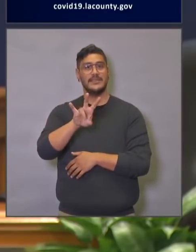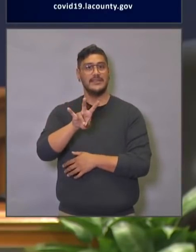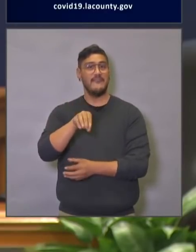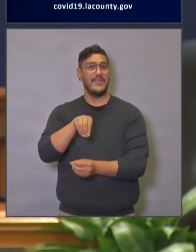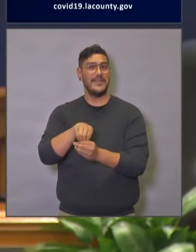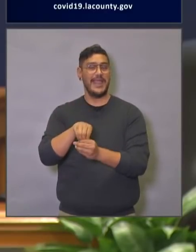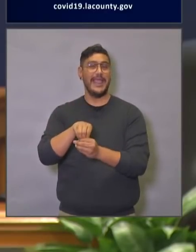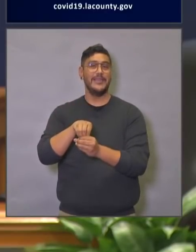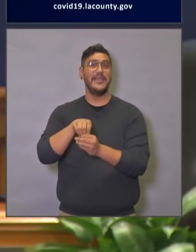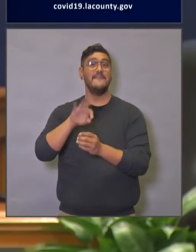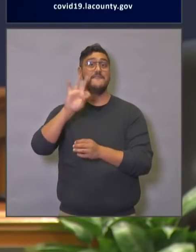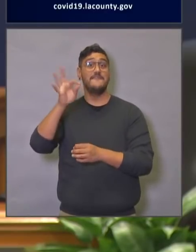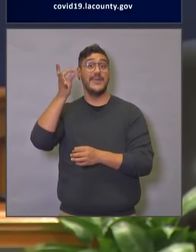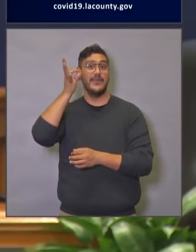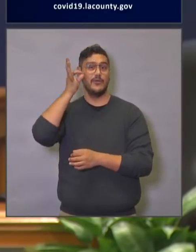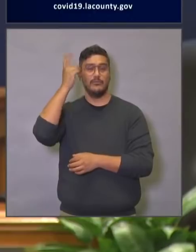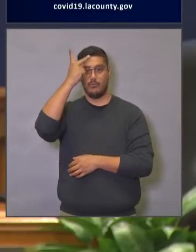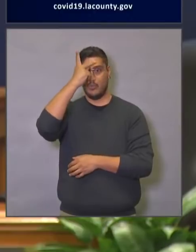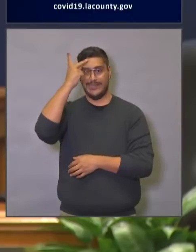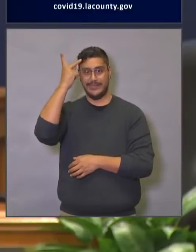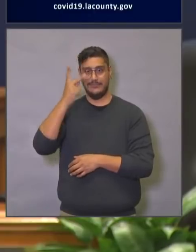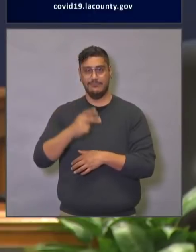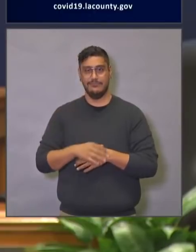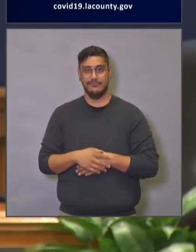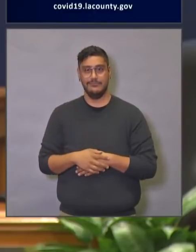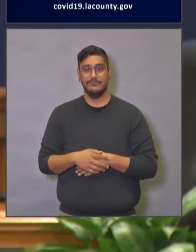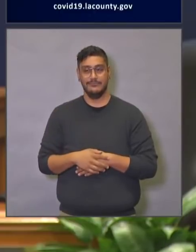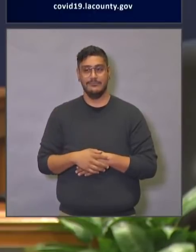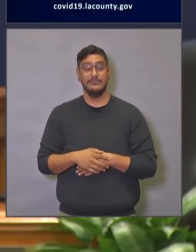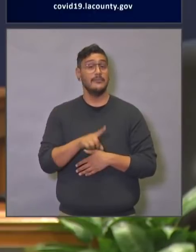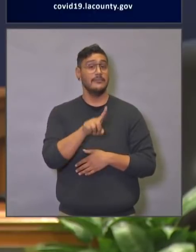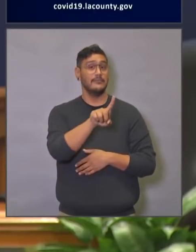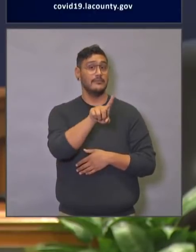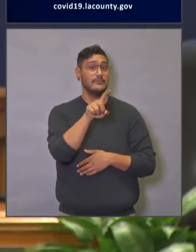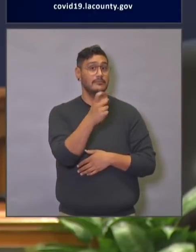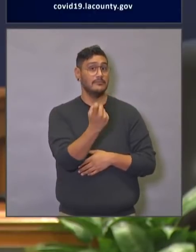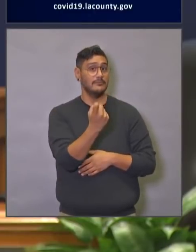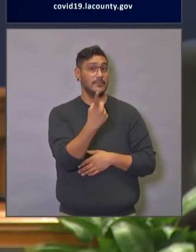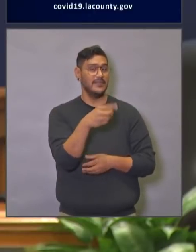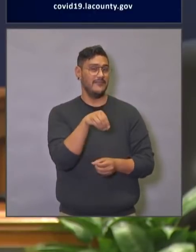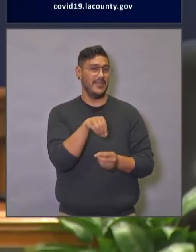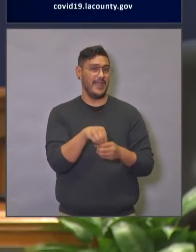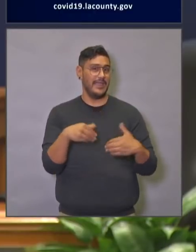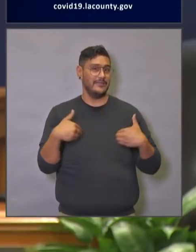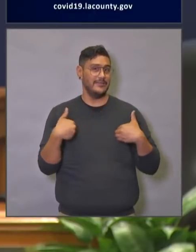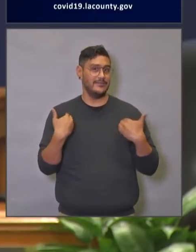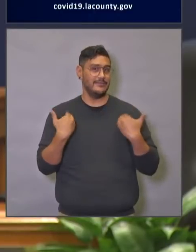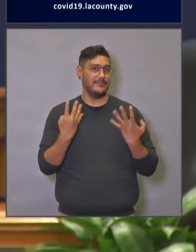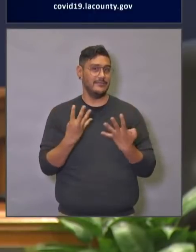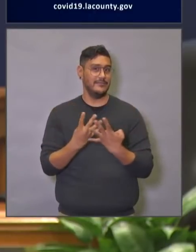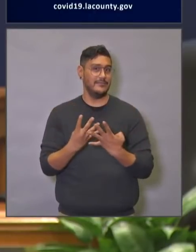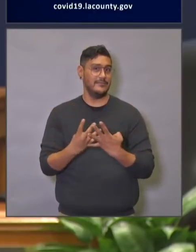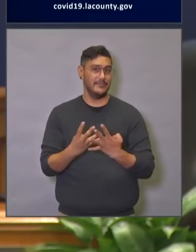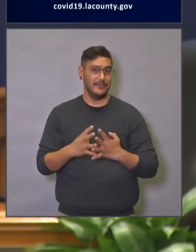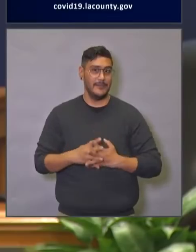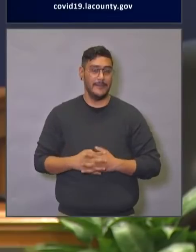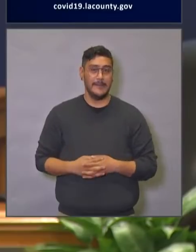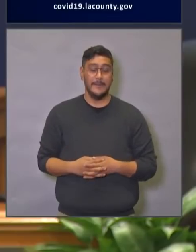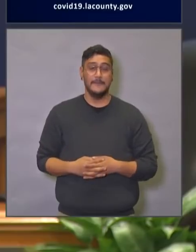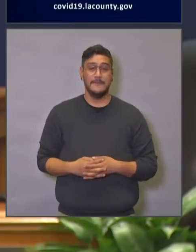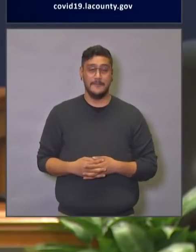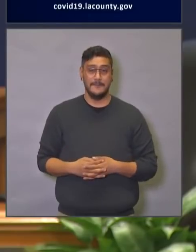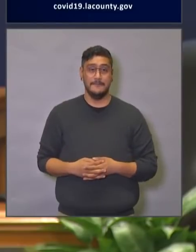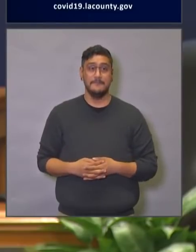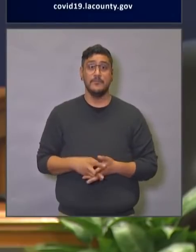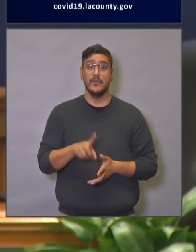en las prisiones federales. Hay 111 casos en las instalaciones juveniles.